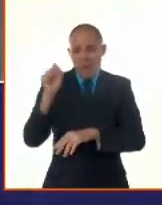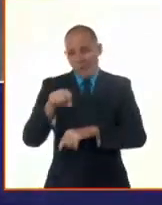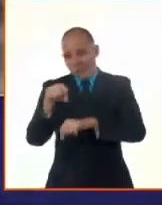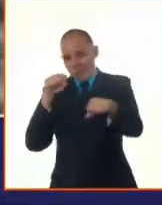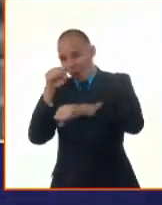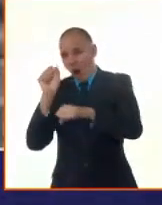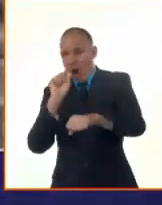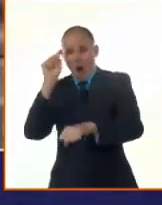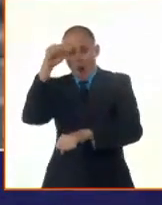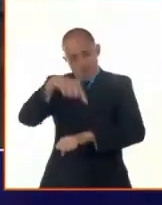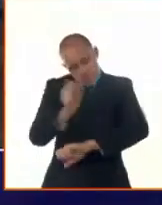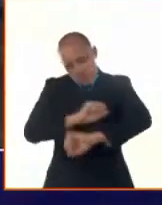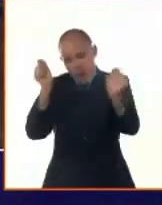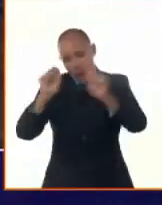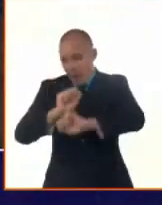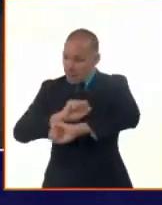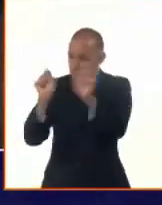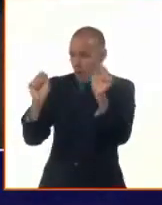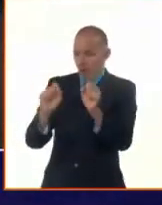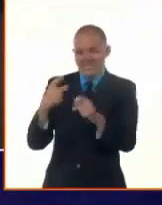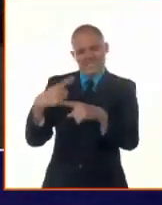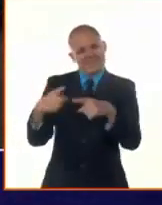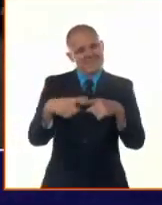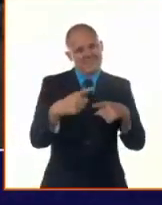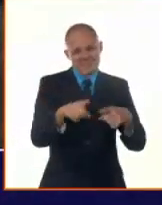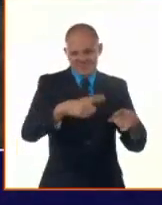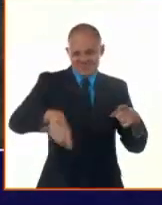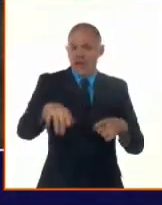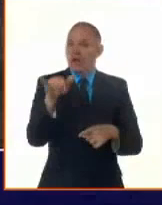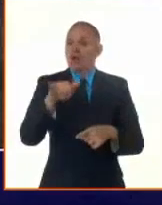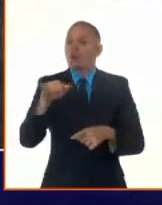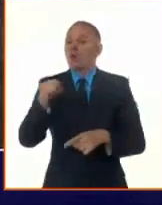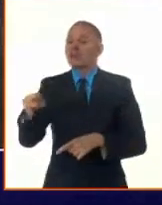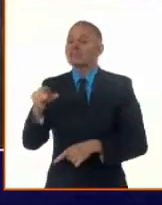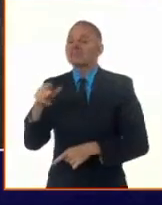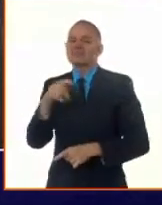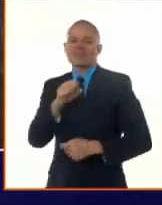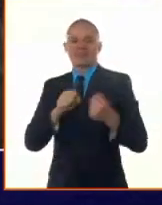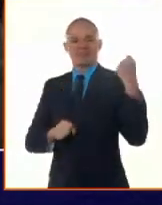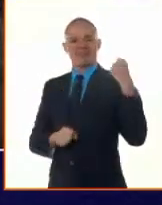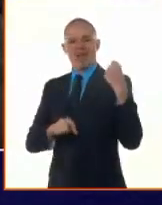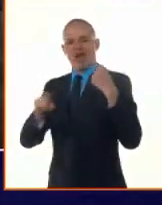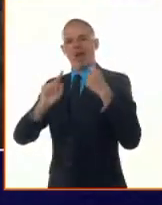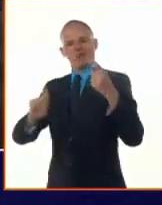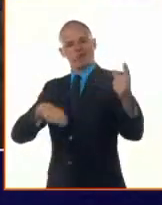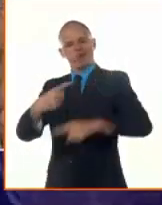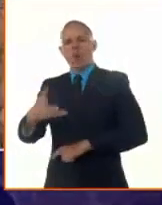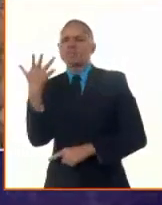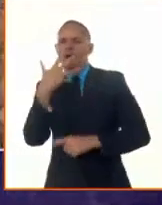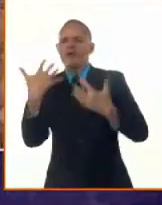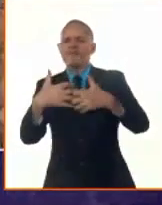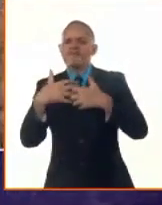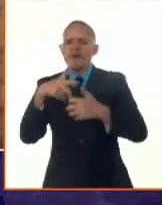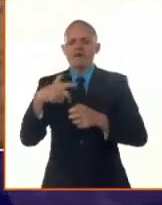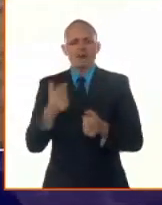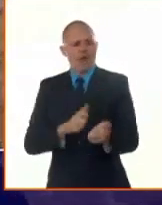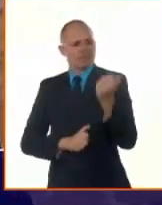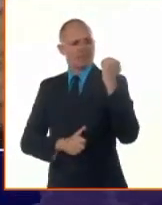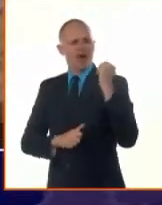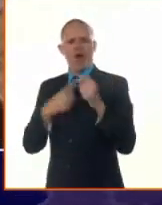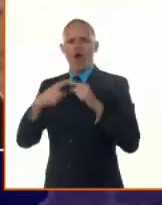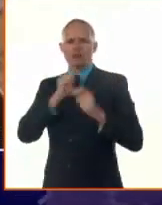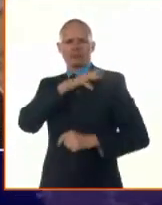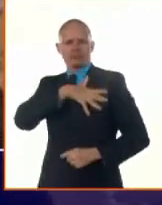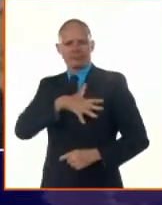dos instalaciones de producción de armas de jamás varios de los proyectiles impactaron cerca de viviendas escuchamos